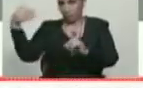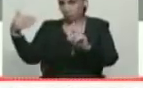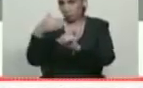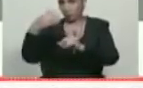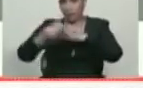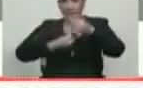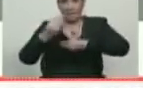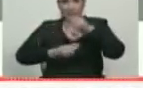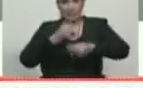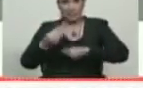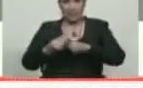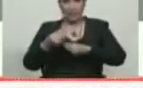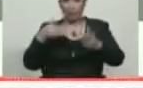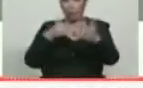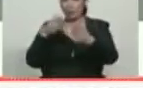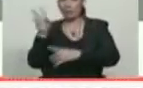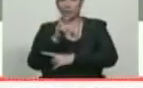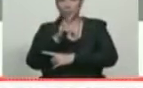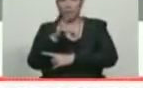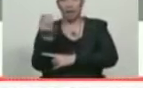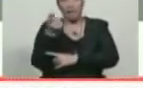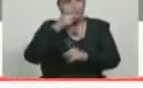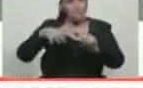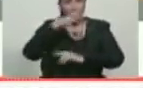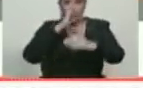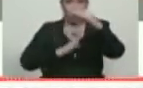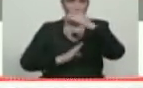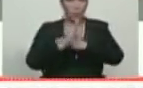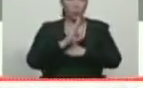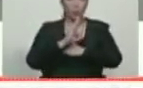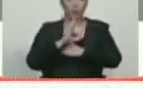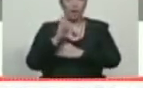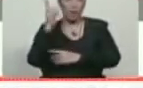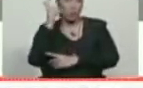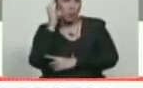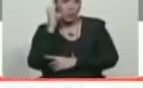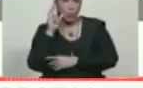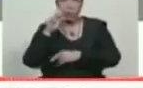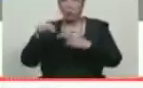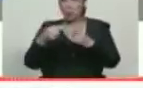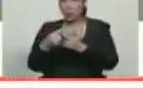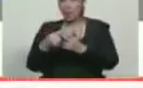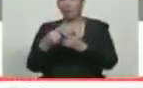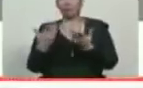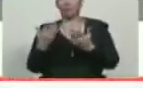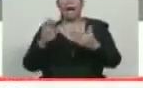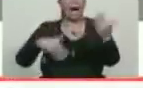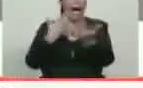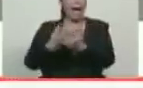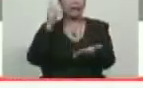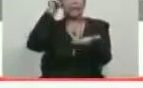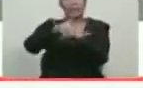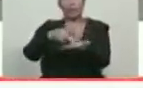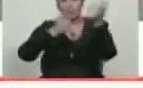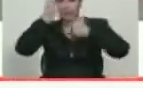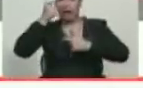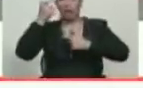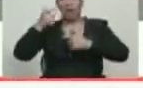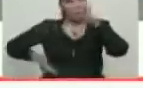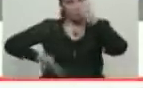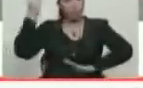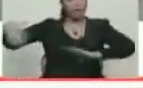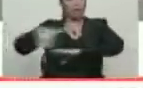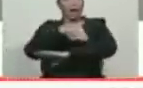el pueblo más humilde, el que no había sido escuchado nunca hasta que llegó Hugo Chávez, saldrá a las calles a defender